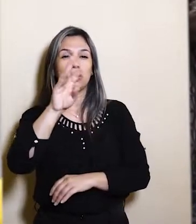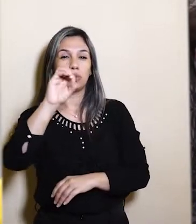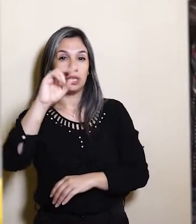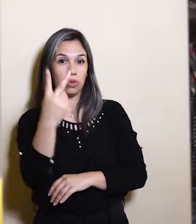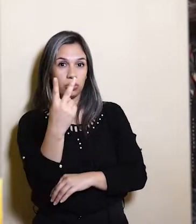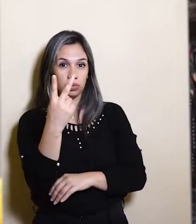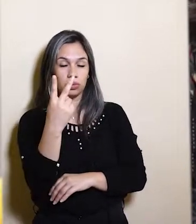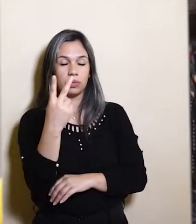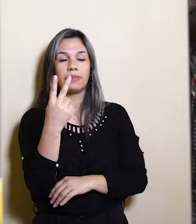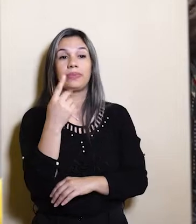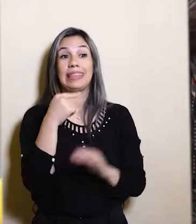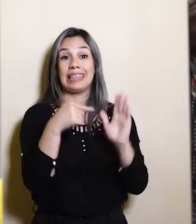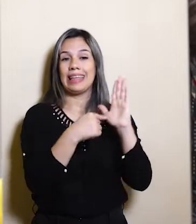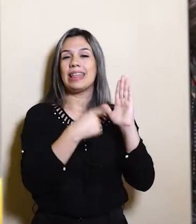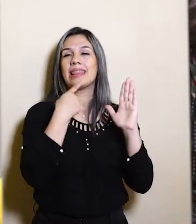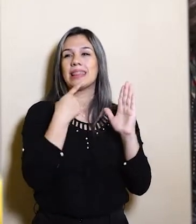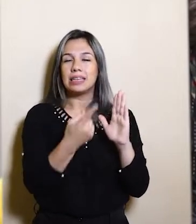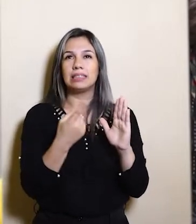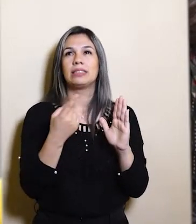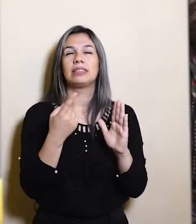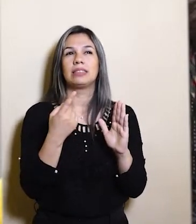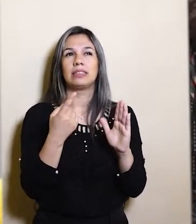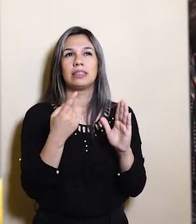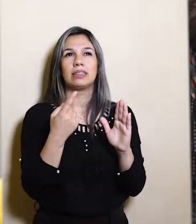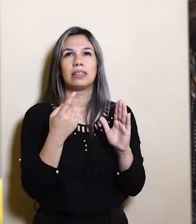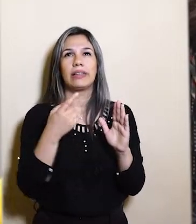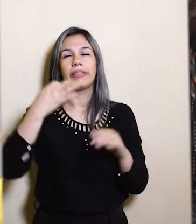6202 establece que se tiene